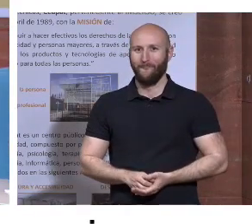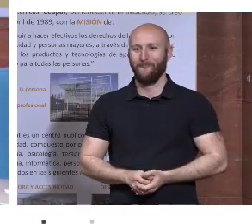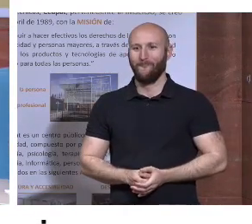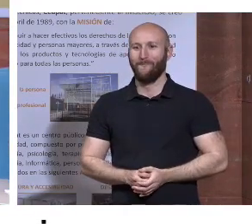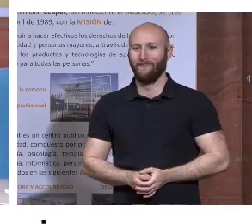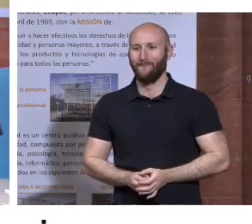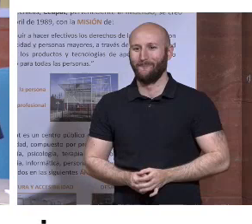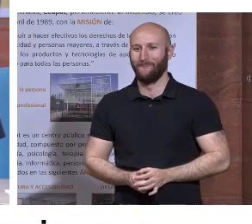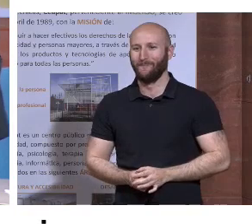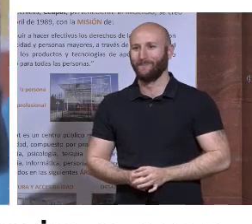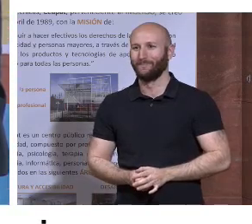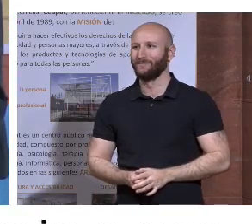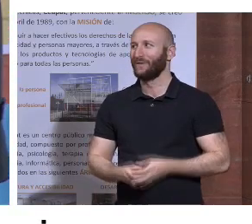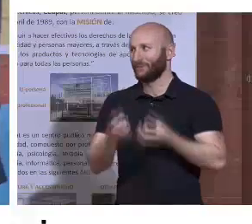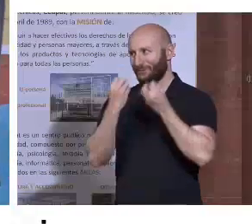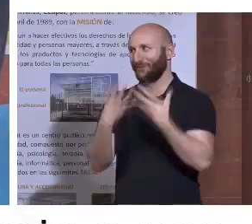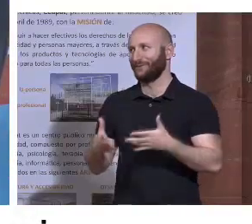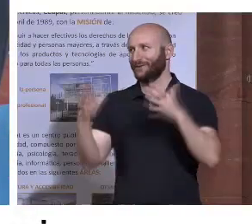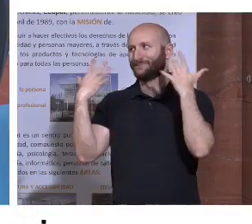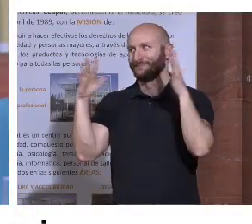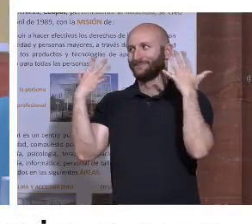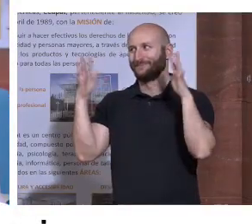Muy bien, un aplauso.